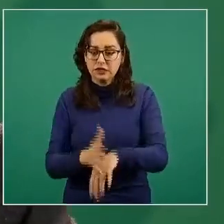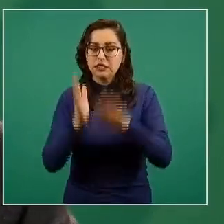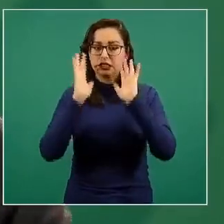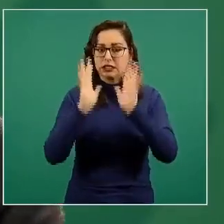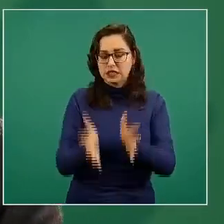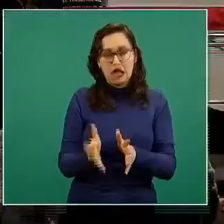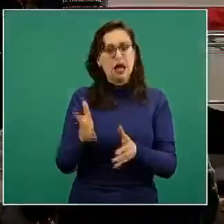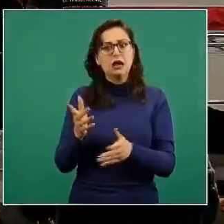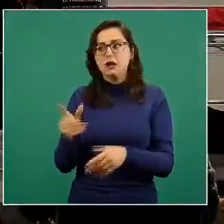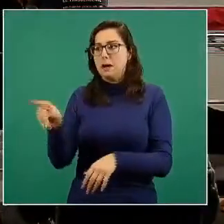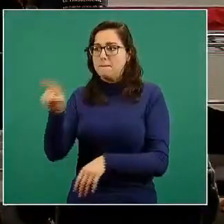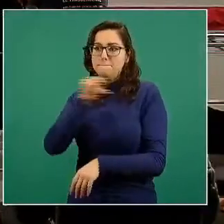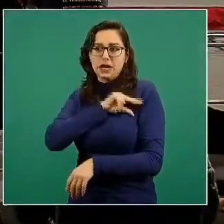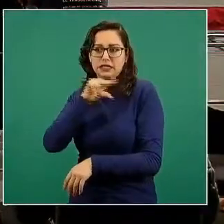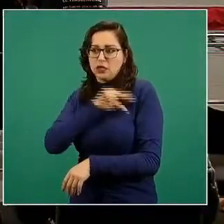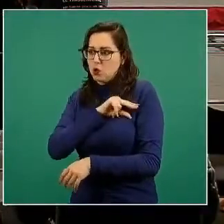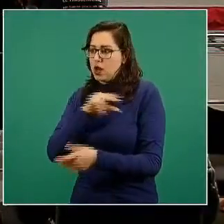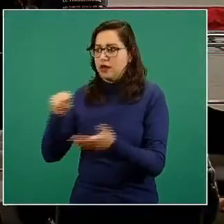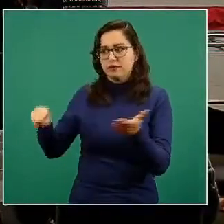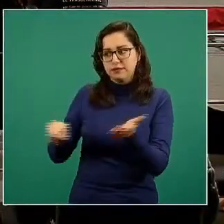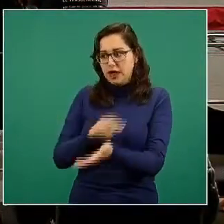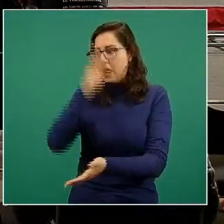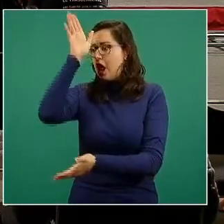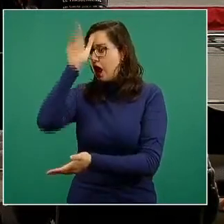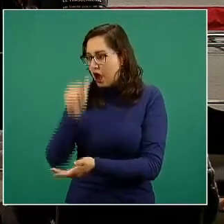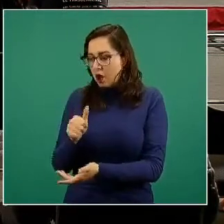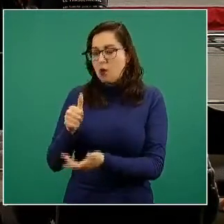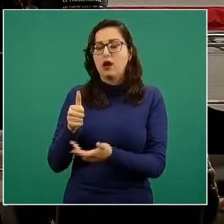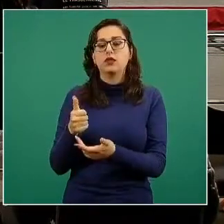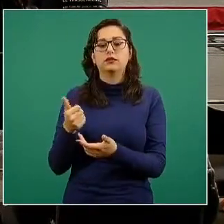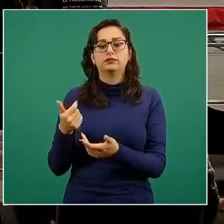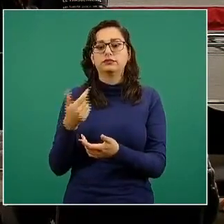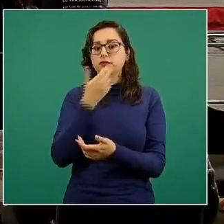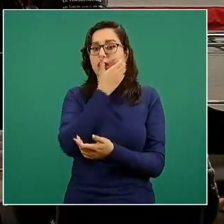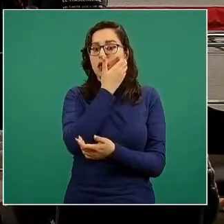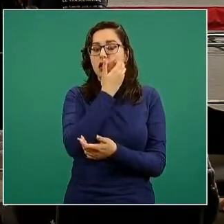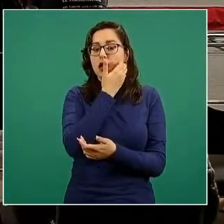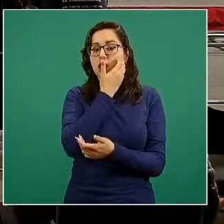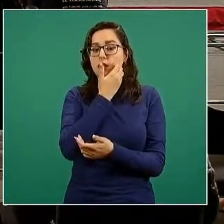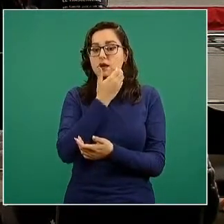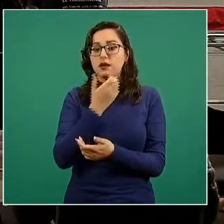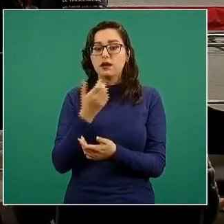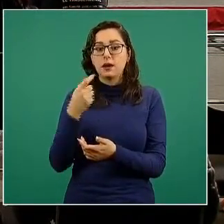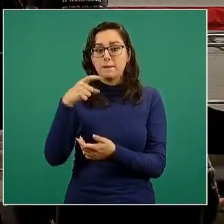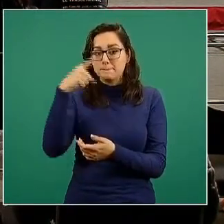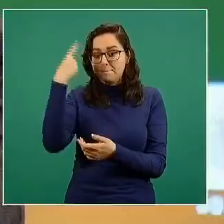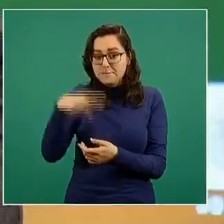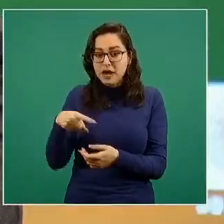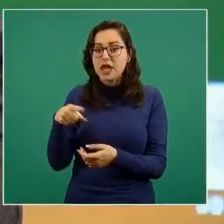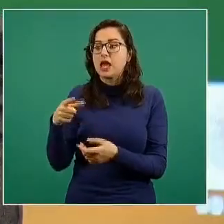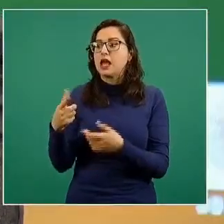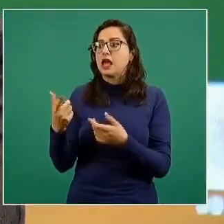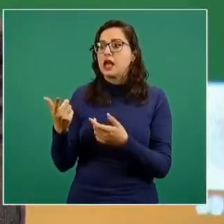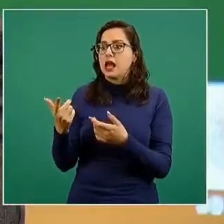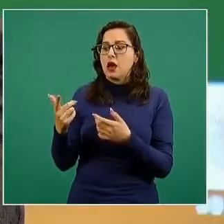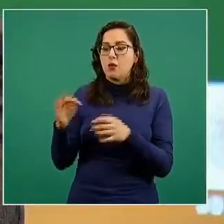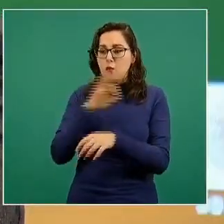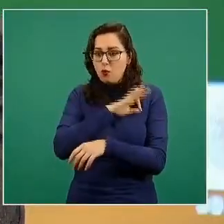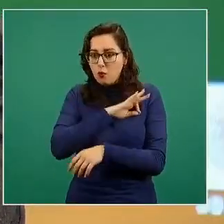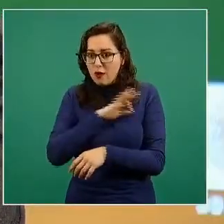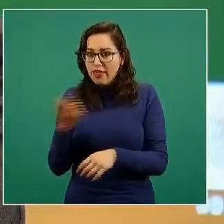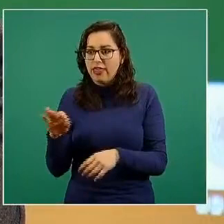de servicios de salud para lograr tener consultas por personas especialistas a